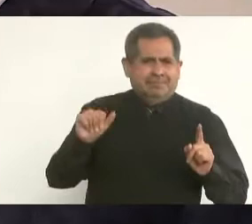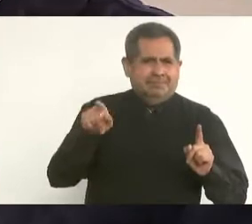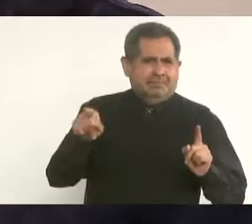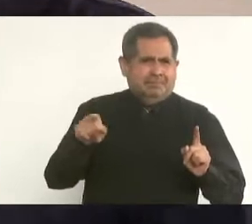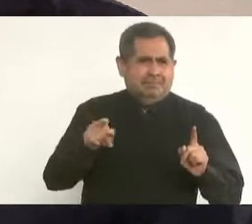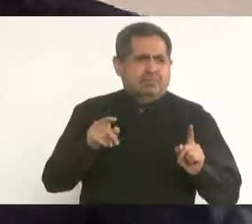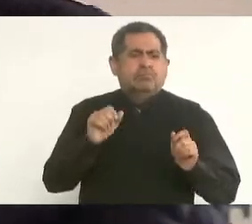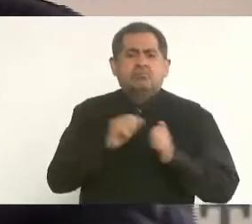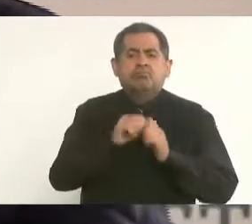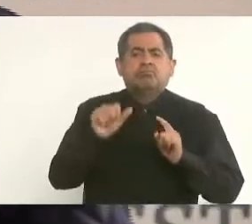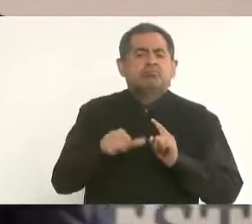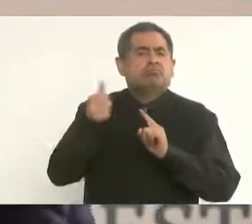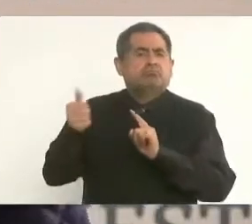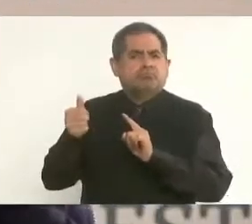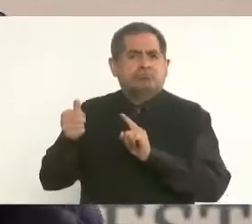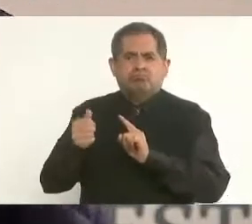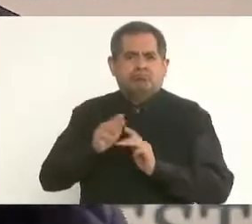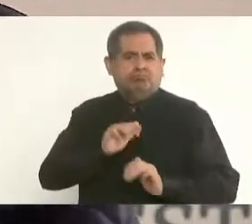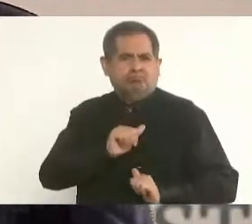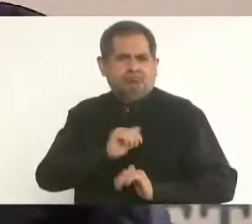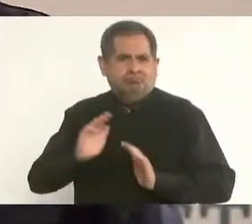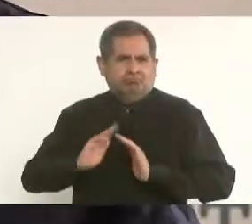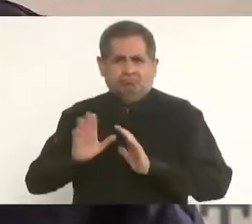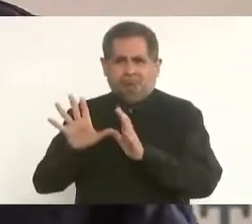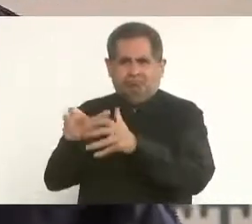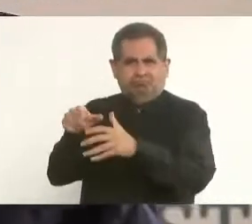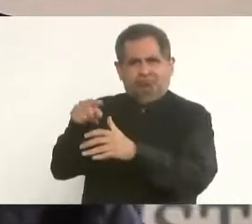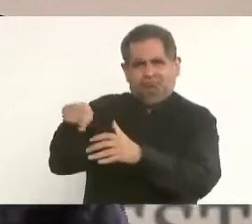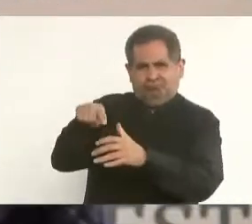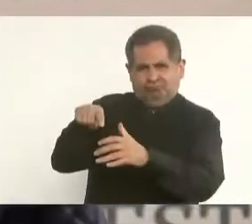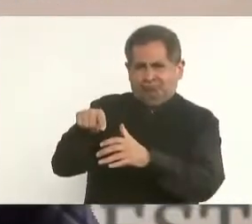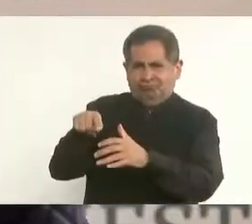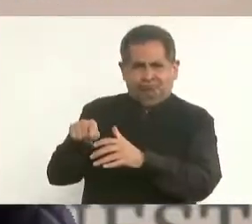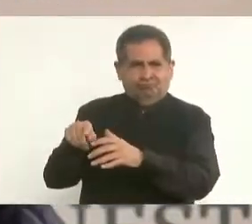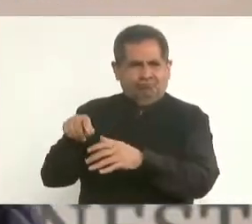y otros militares